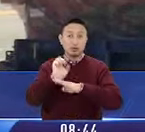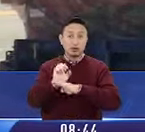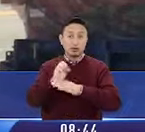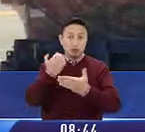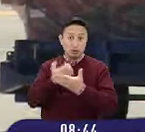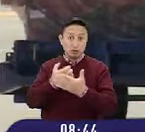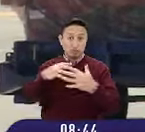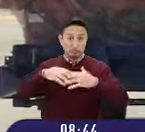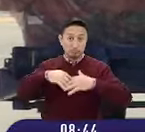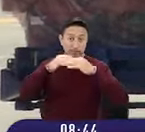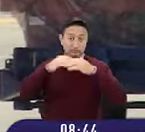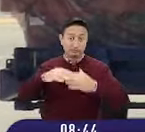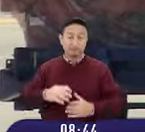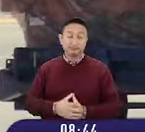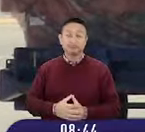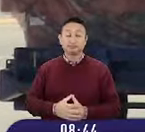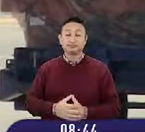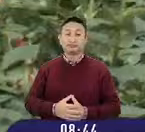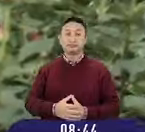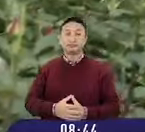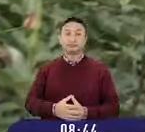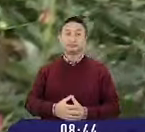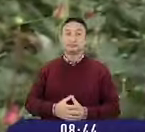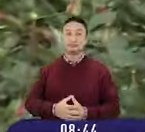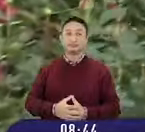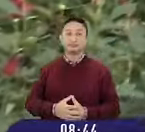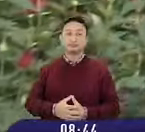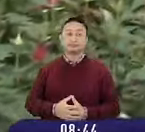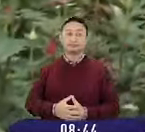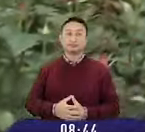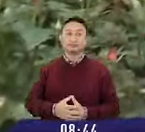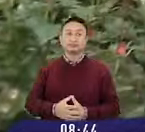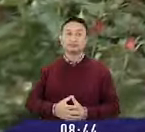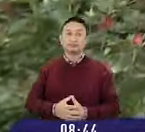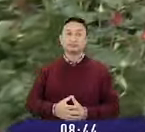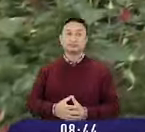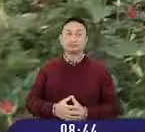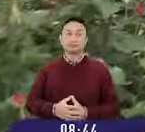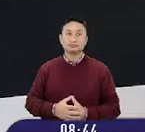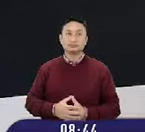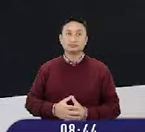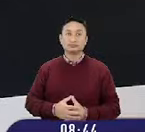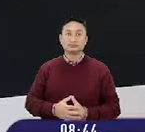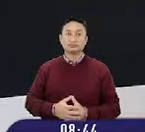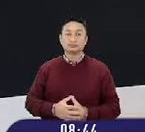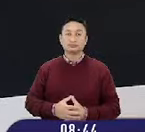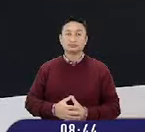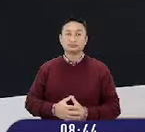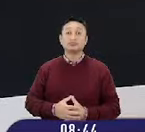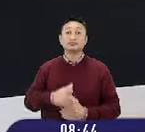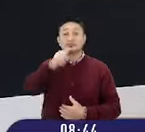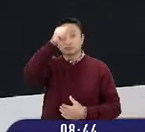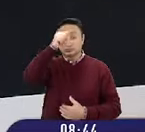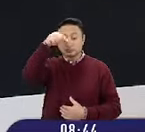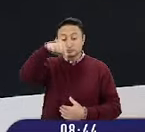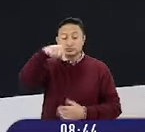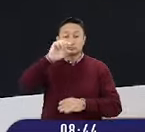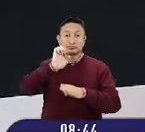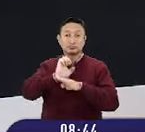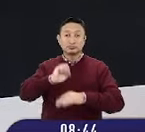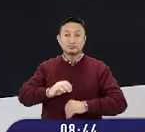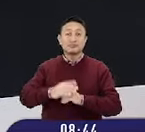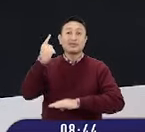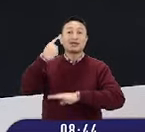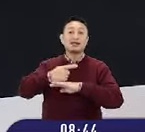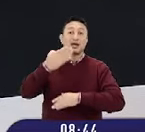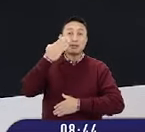del país. Informó Miguel Ángel Bedoya. Y este domingo en el país se celebra el Día de la